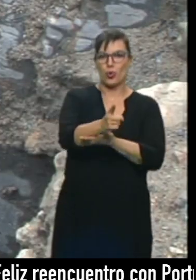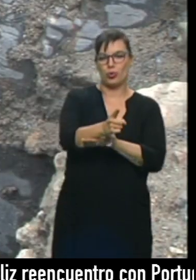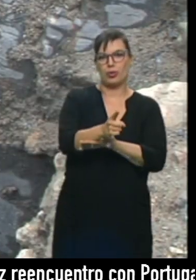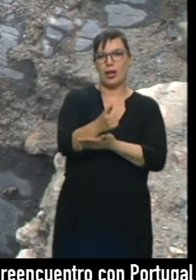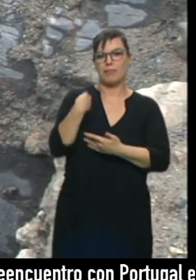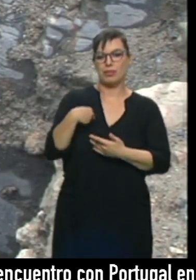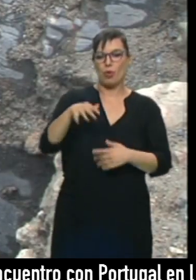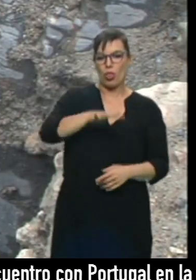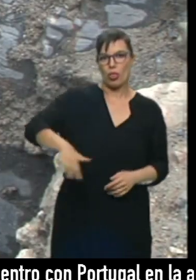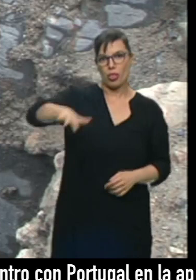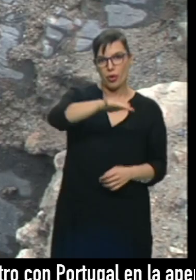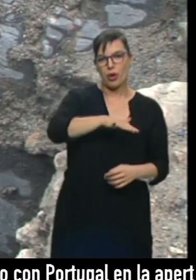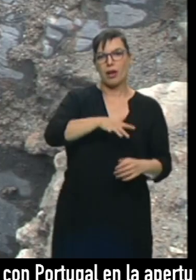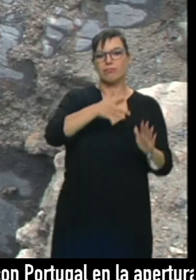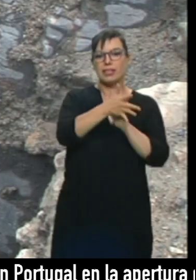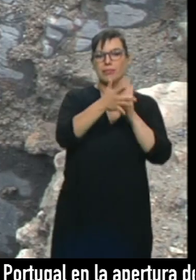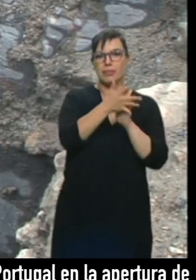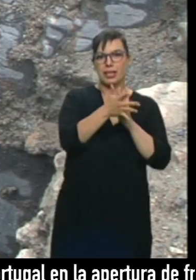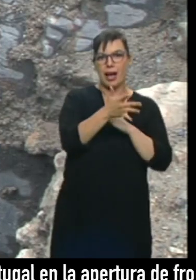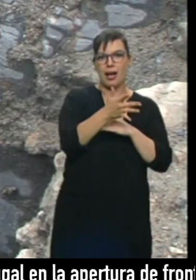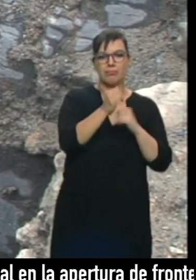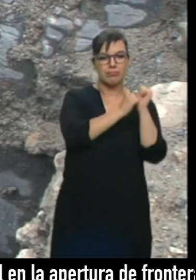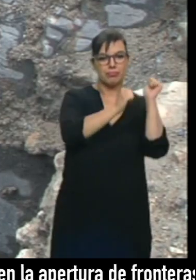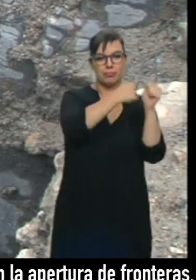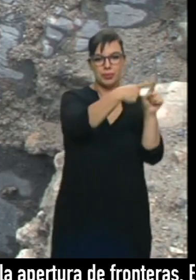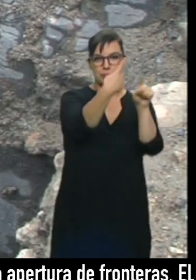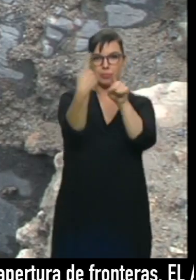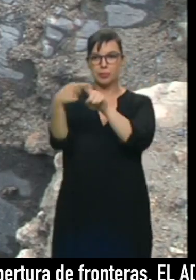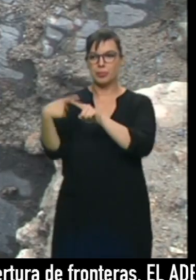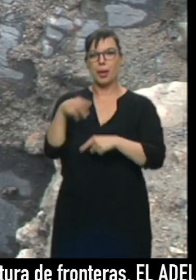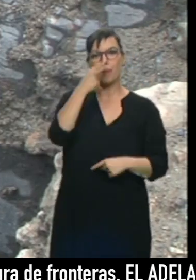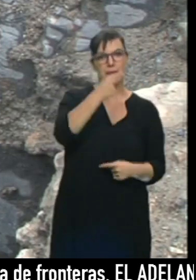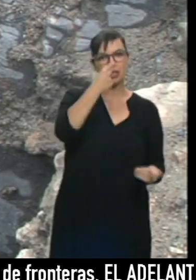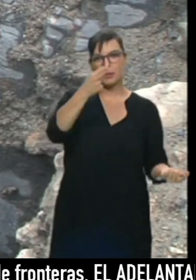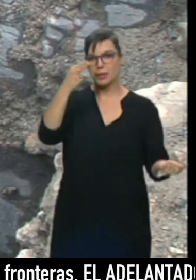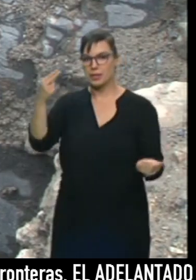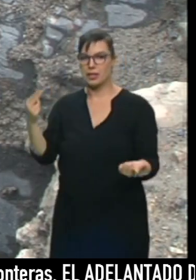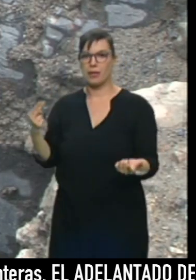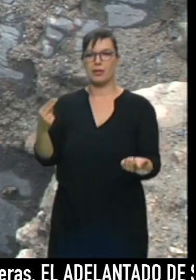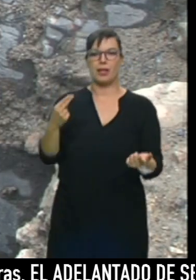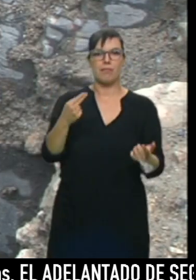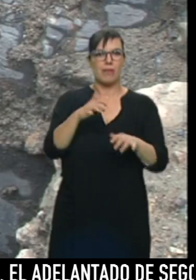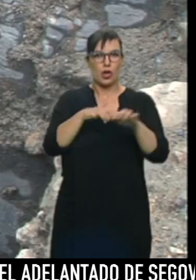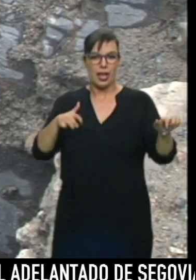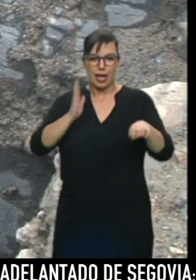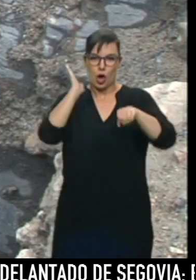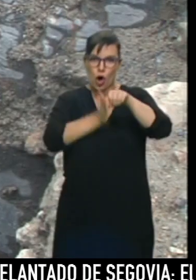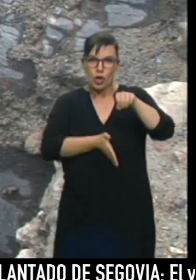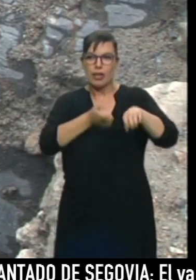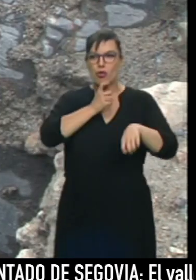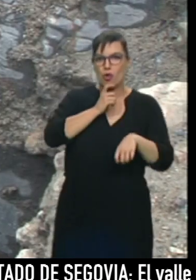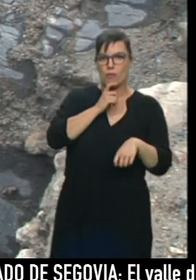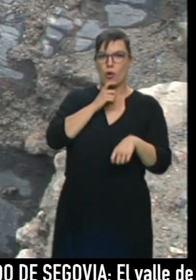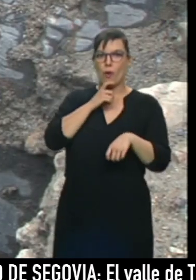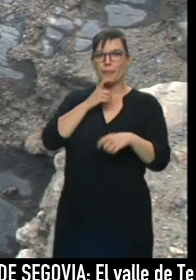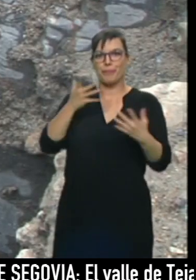podamos exponer el mayor número de piezas posibles y los cortes que podamos